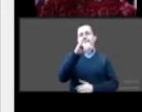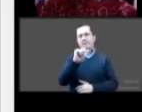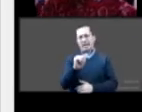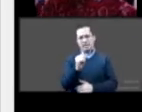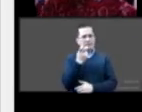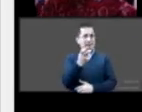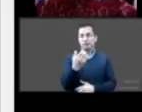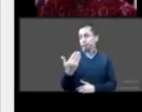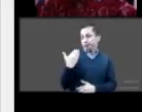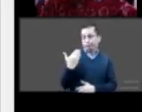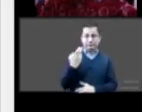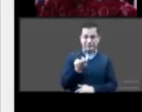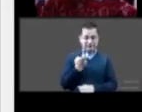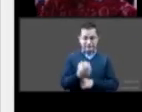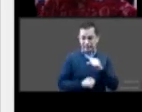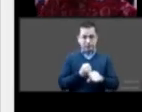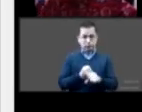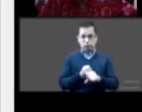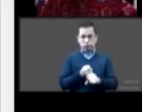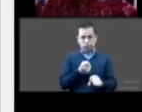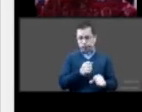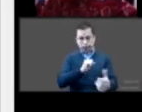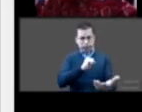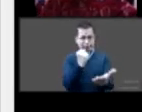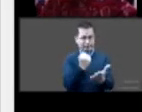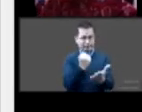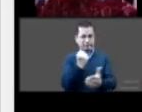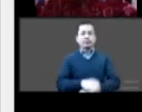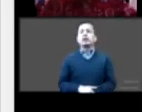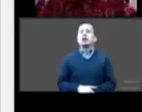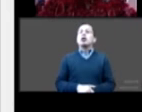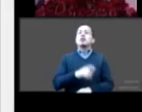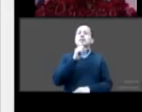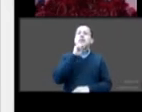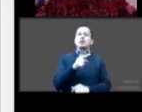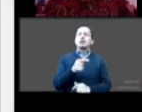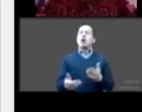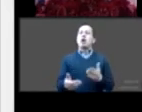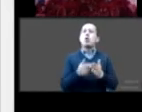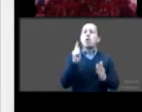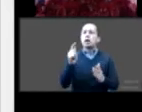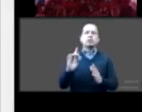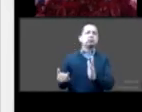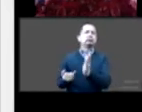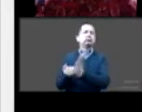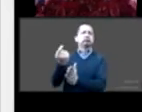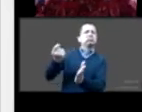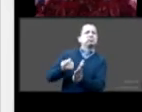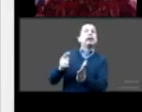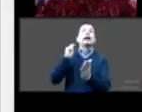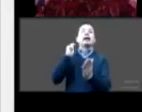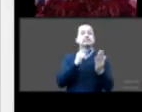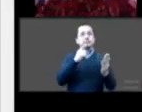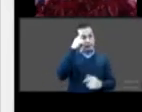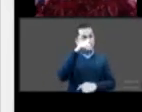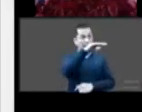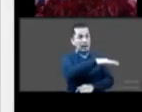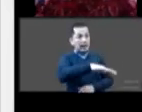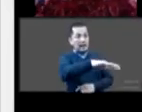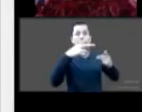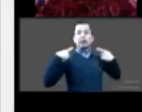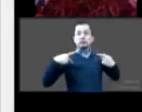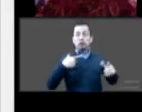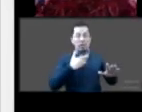¿no? Y un decreto que está creando un registro público de personas agresoras,